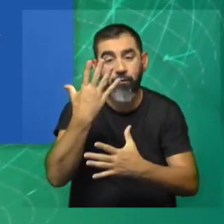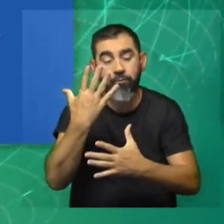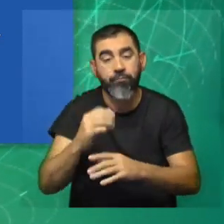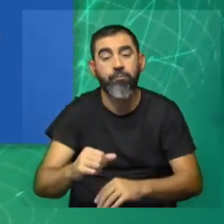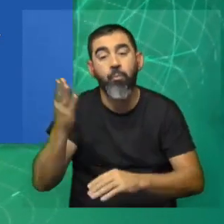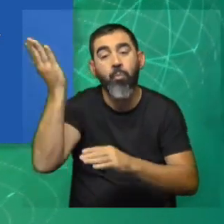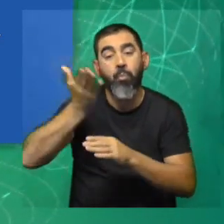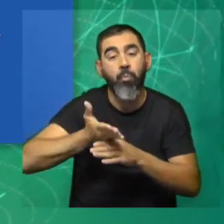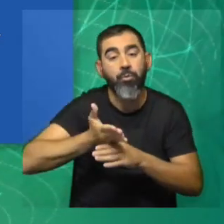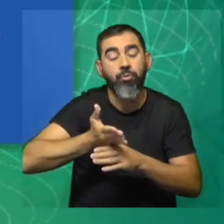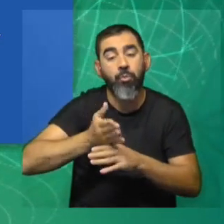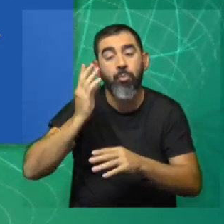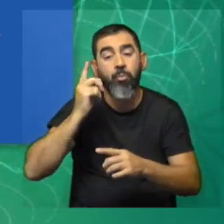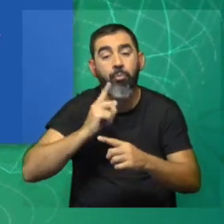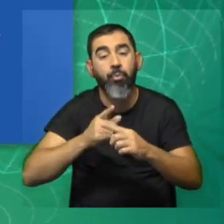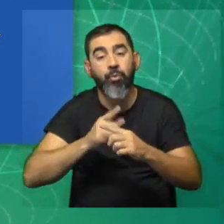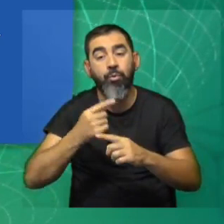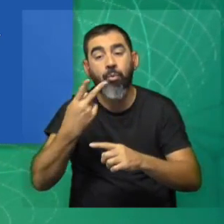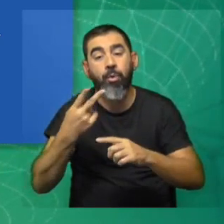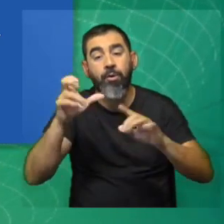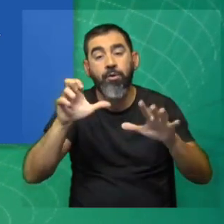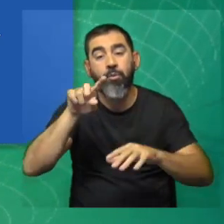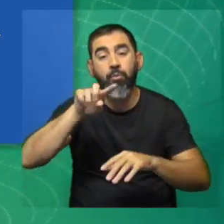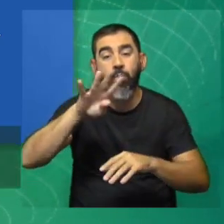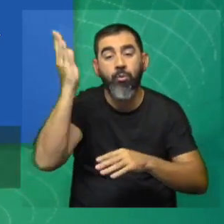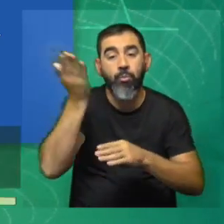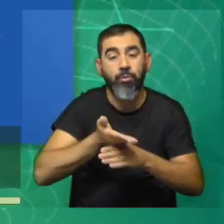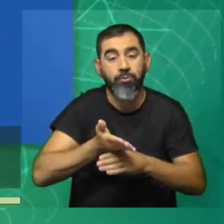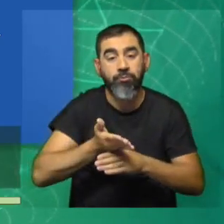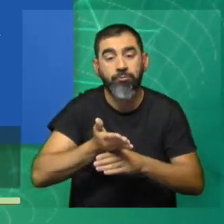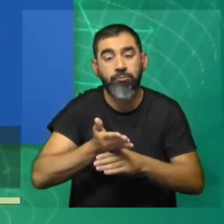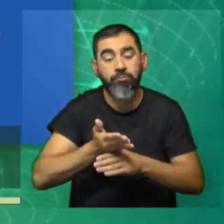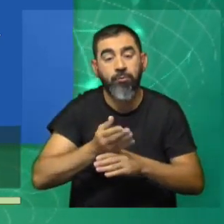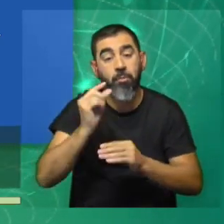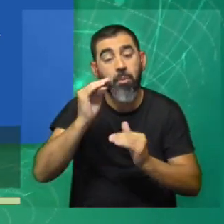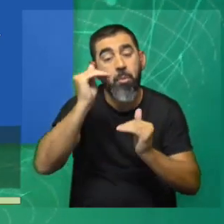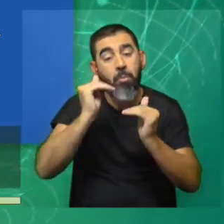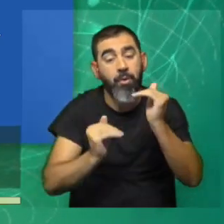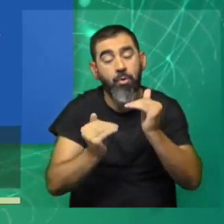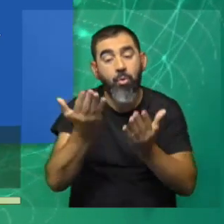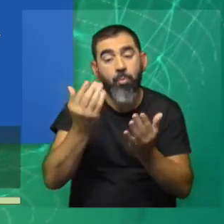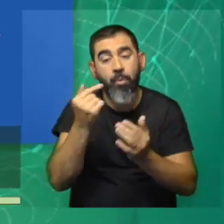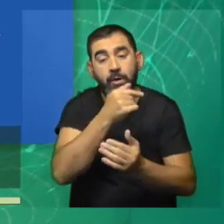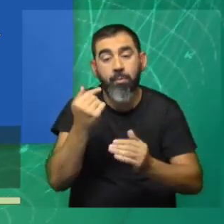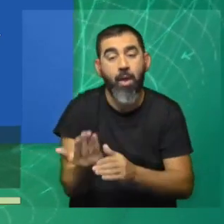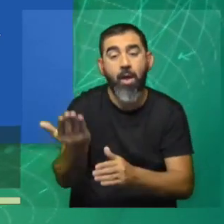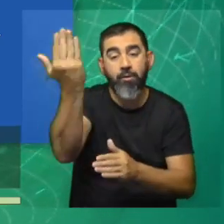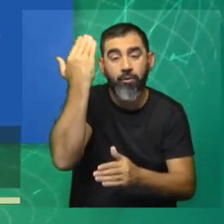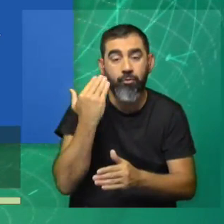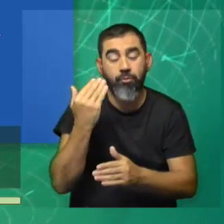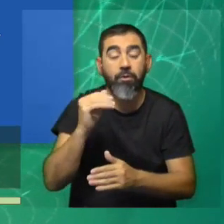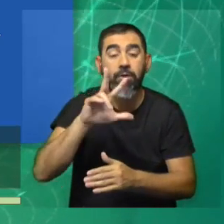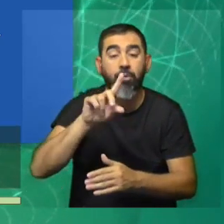El porcentaje de positividad fue de 26,4%, lo que significa una disminución en comparación con la semana previa, cuando fue